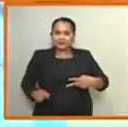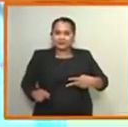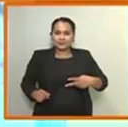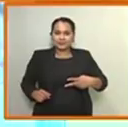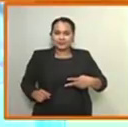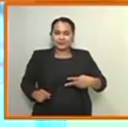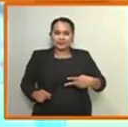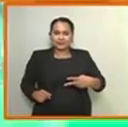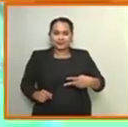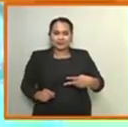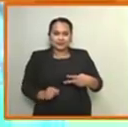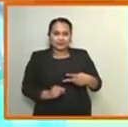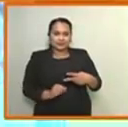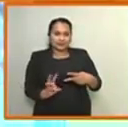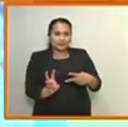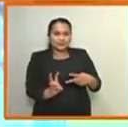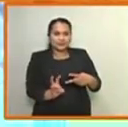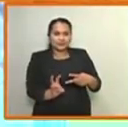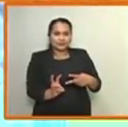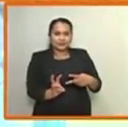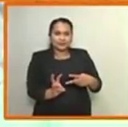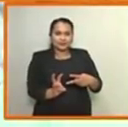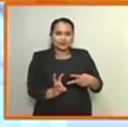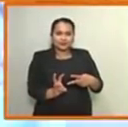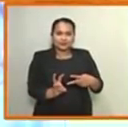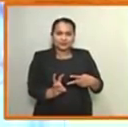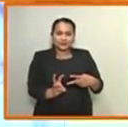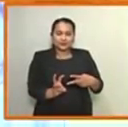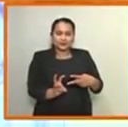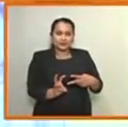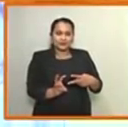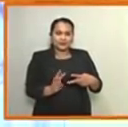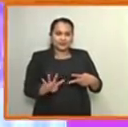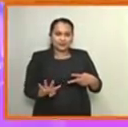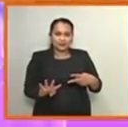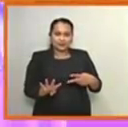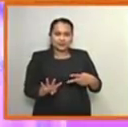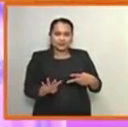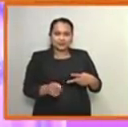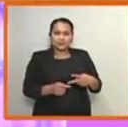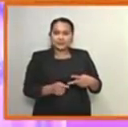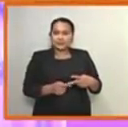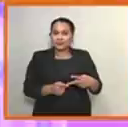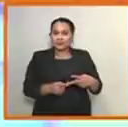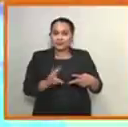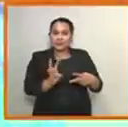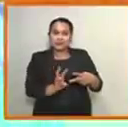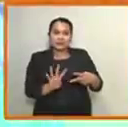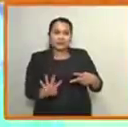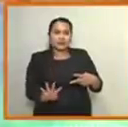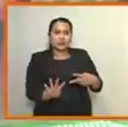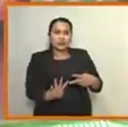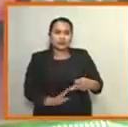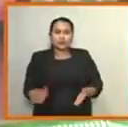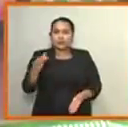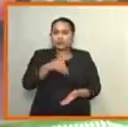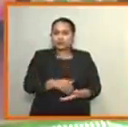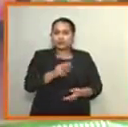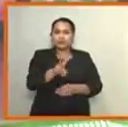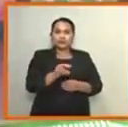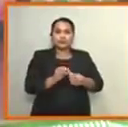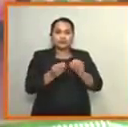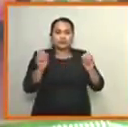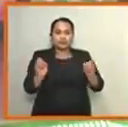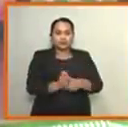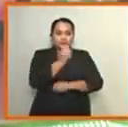su primer dígito, este es el 6, segundo dígito, atentos porque es el 4, segundo número ganador es el 64, repito con mucho